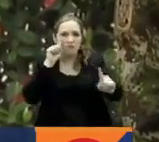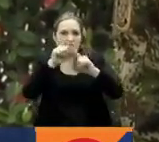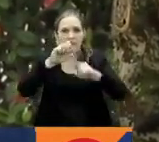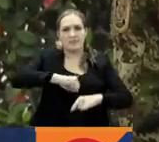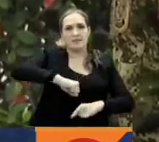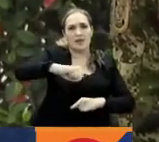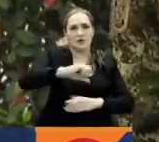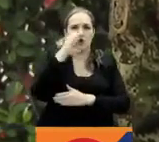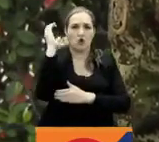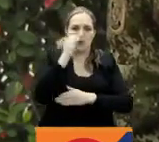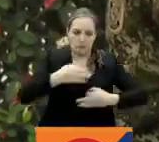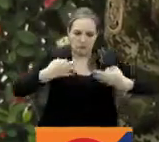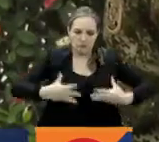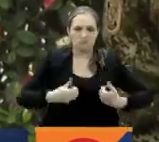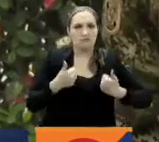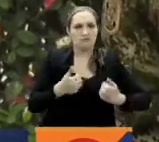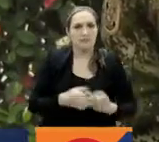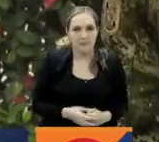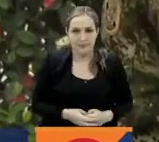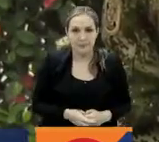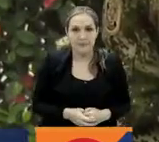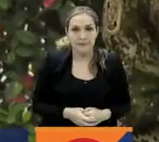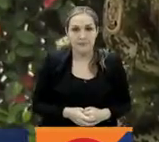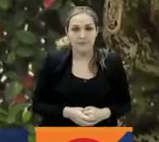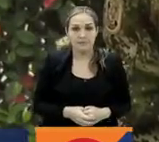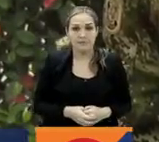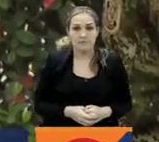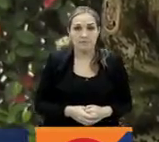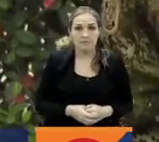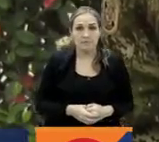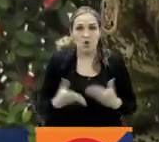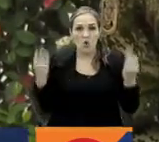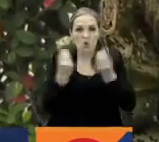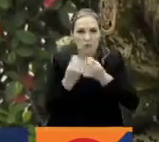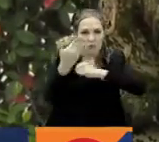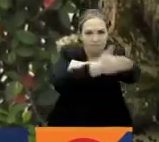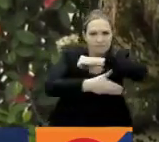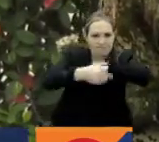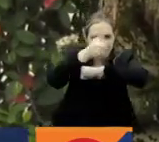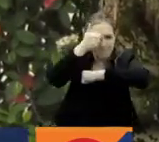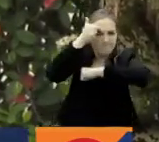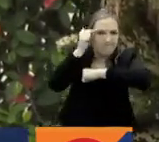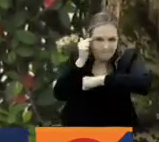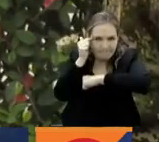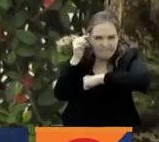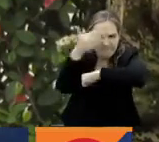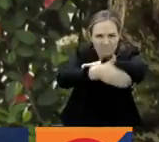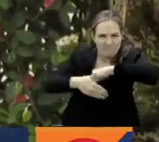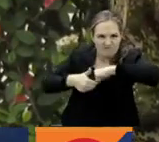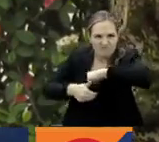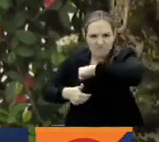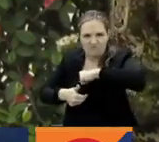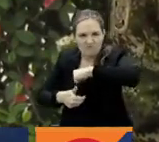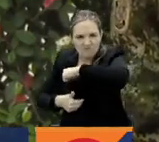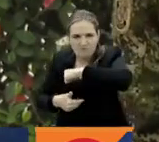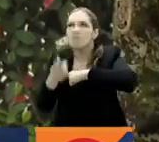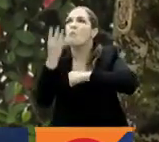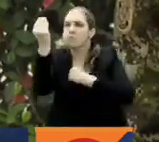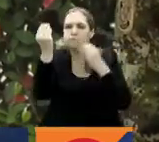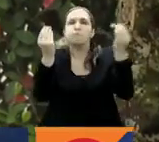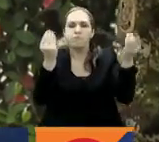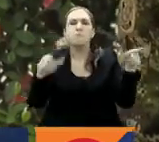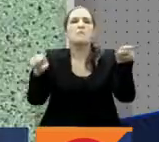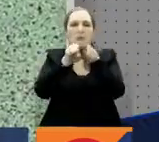los colombianos. Todos los escuadrones móviles antidisturbios del país también